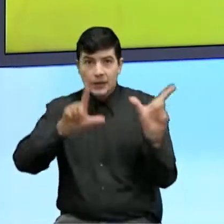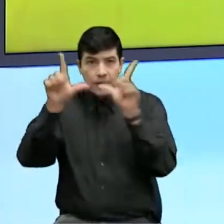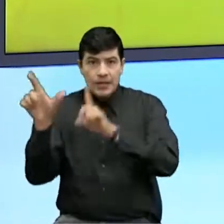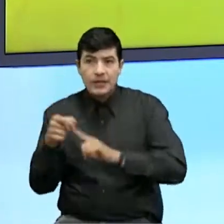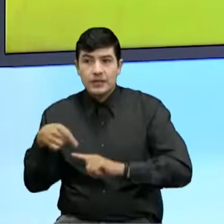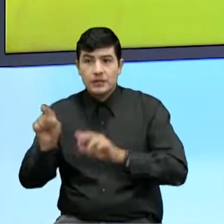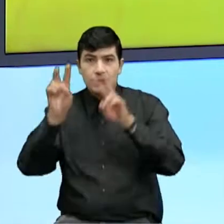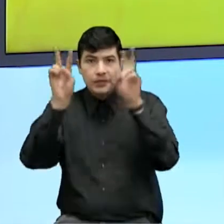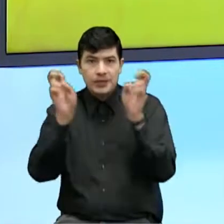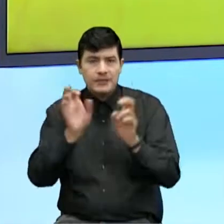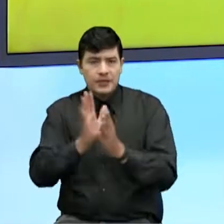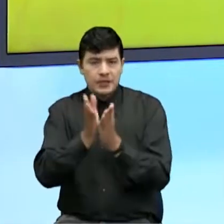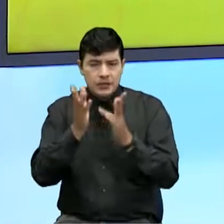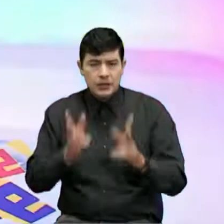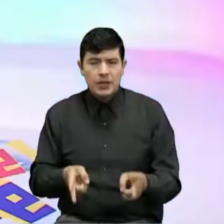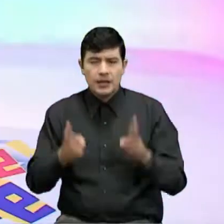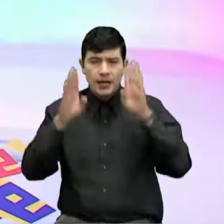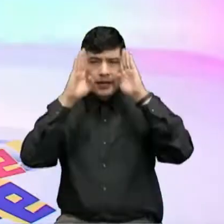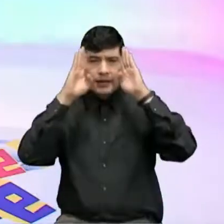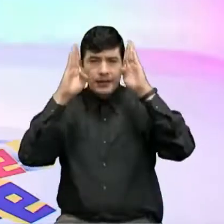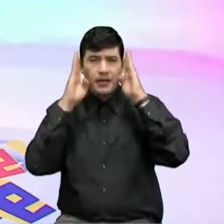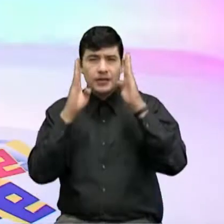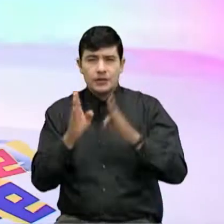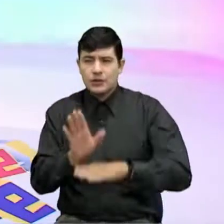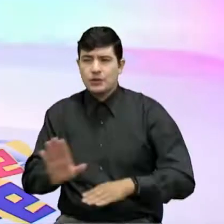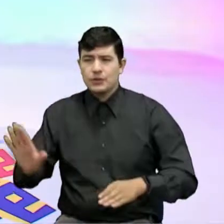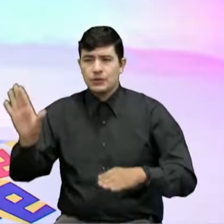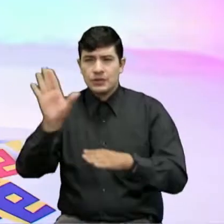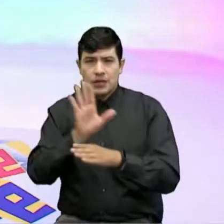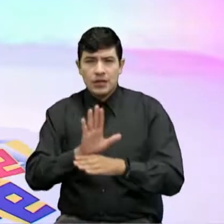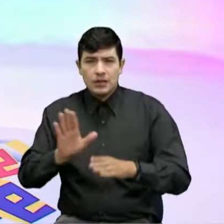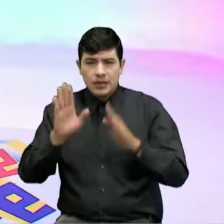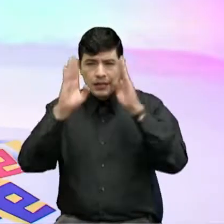los niños van a estar muy pendientes para que anoten cada